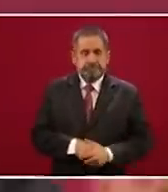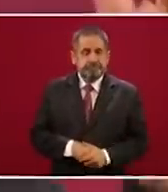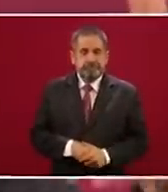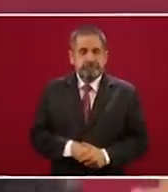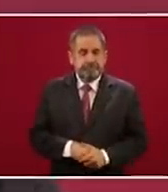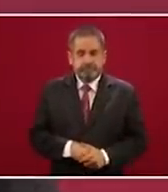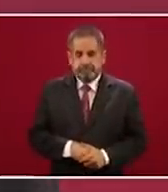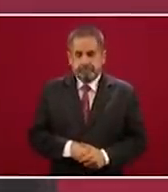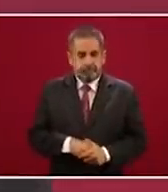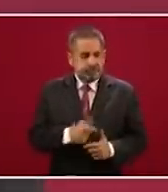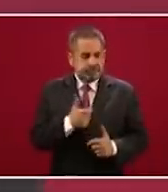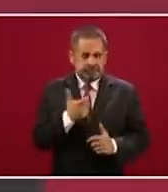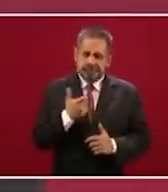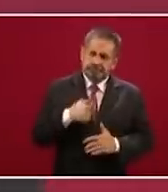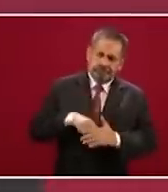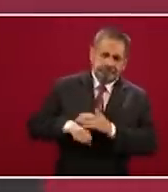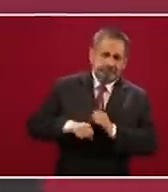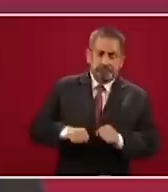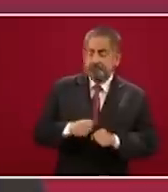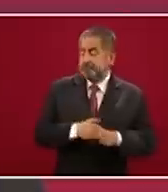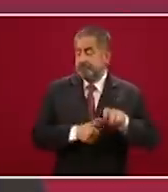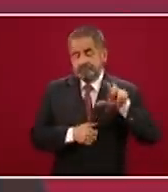y de mucha influencia.